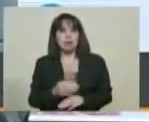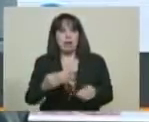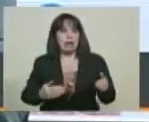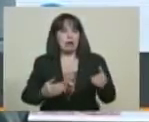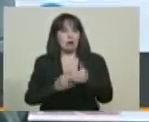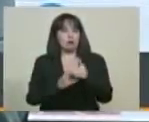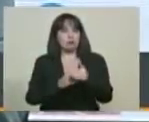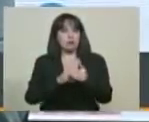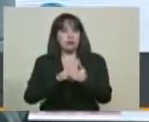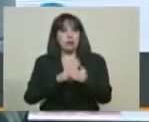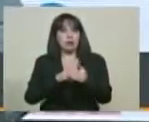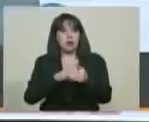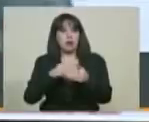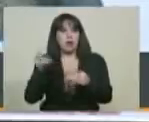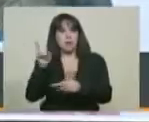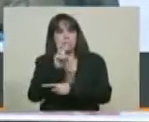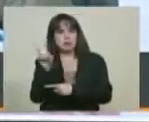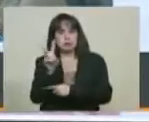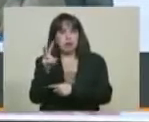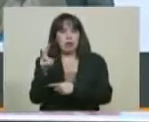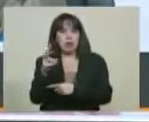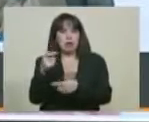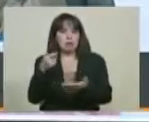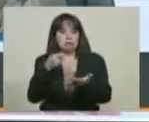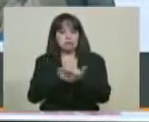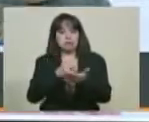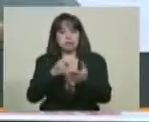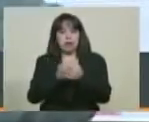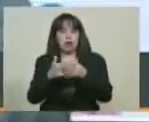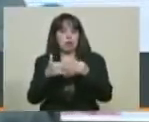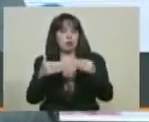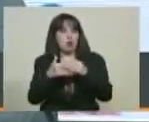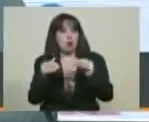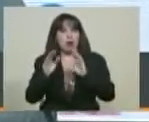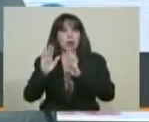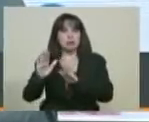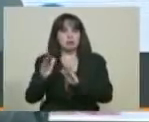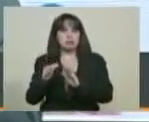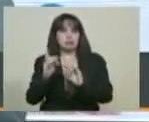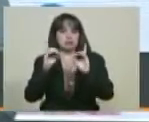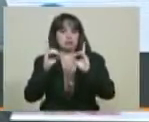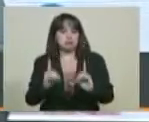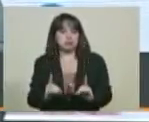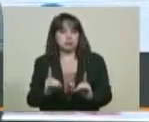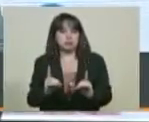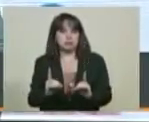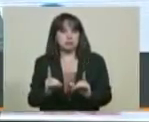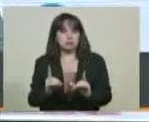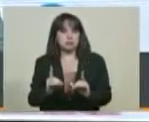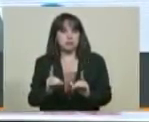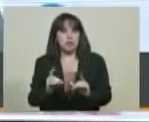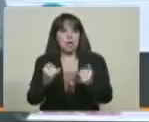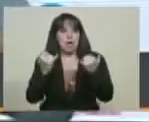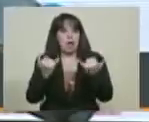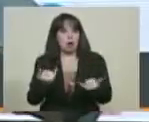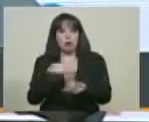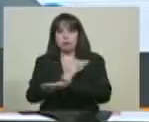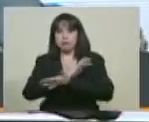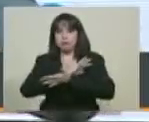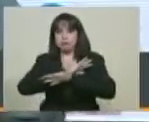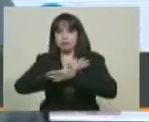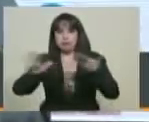antinacional, antipopular, basado en esas premisas. Y esas premisas las vamos a